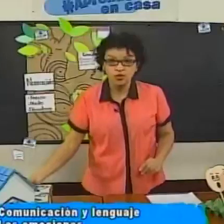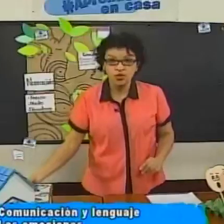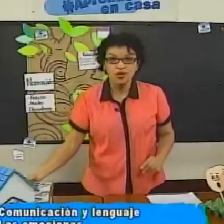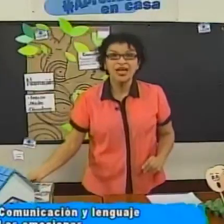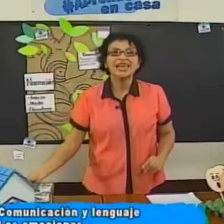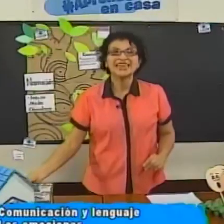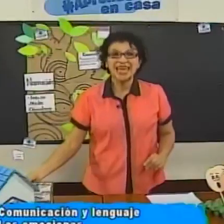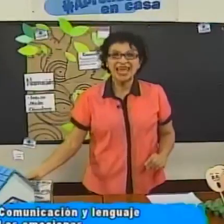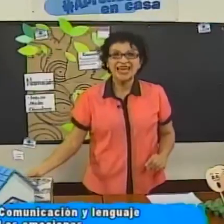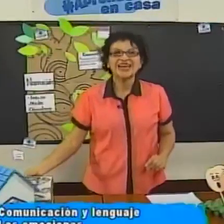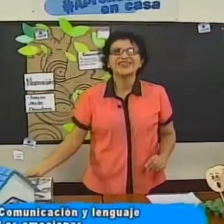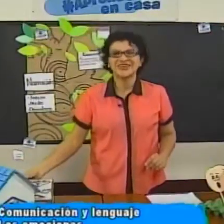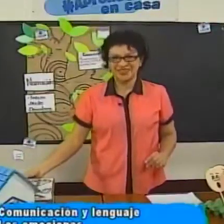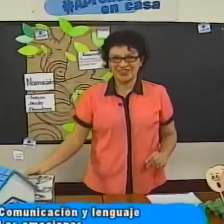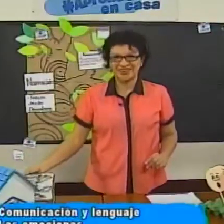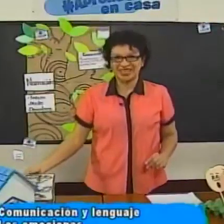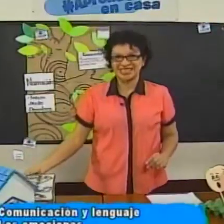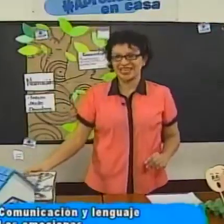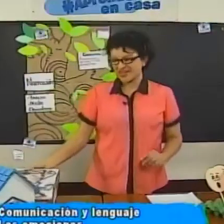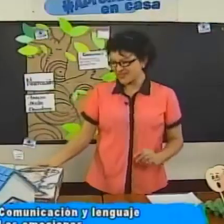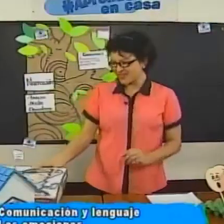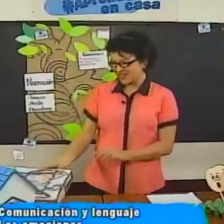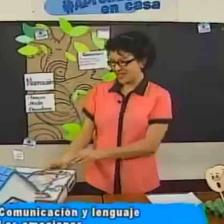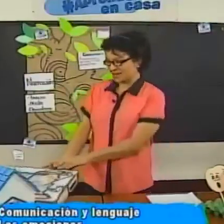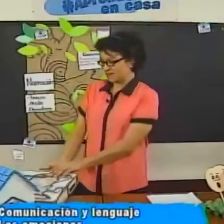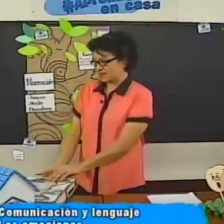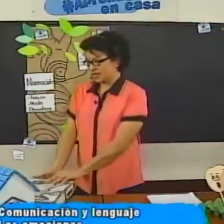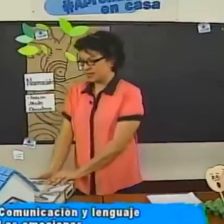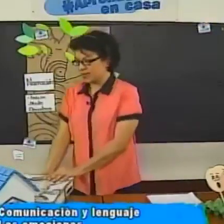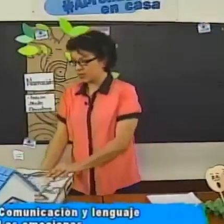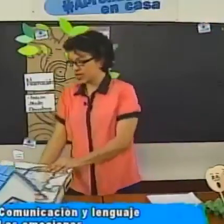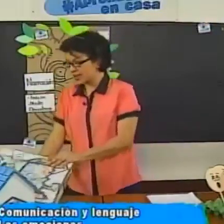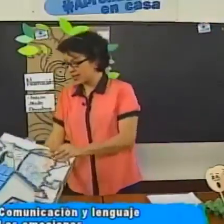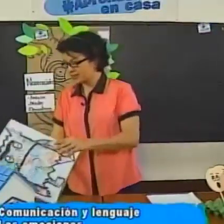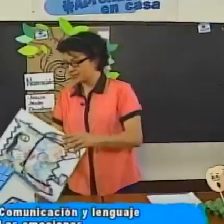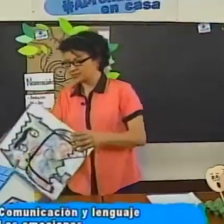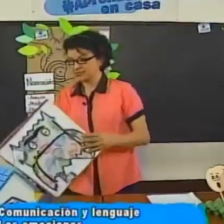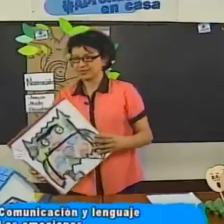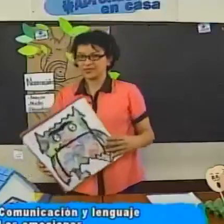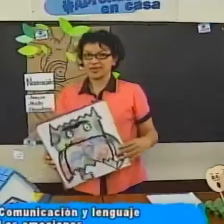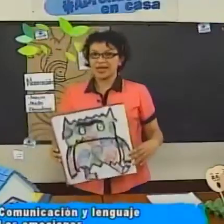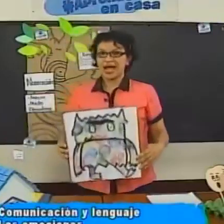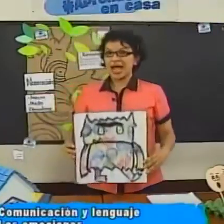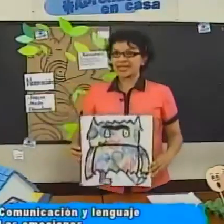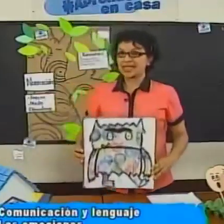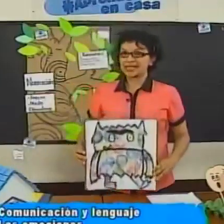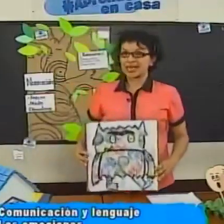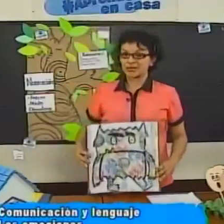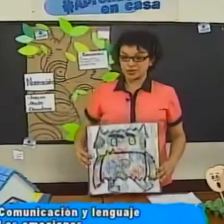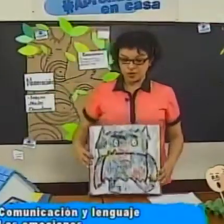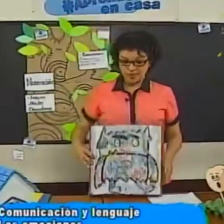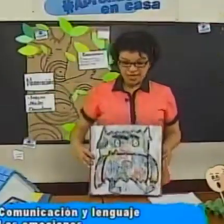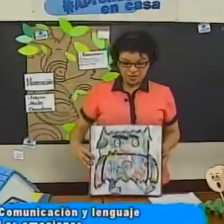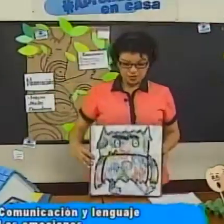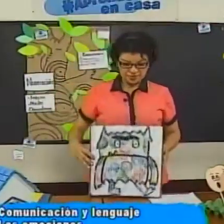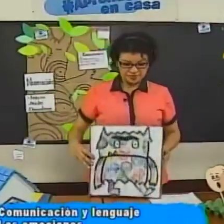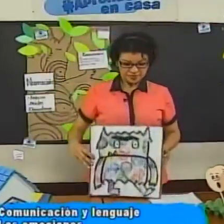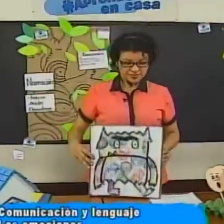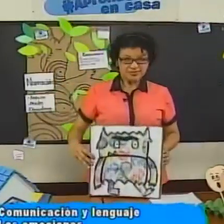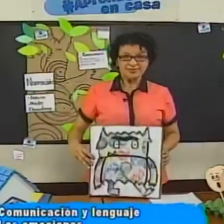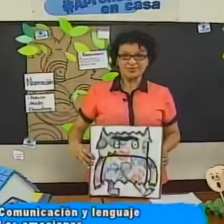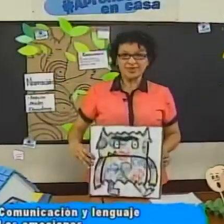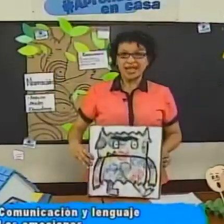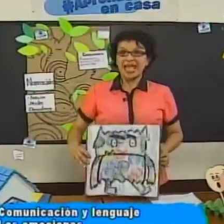monstruo de colores. Muy bien. Vamos a ver. Aquí está nuestro amigo,